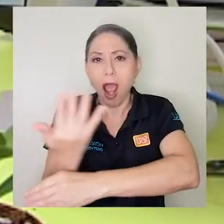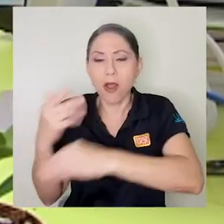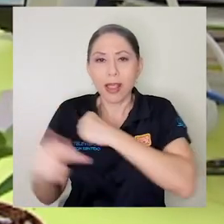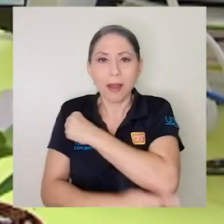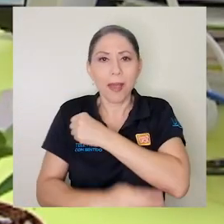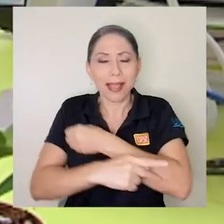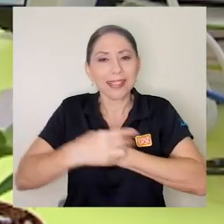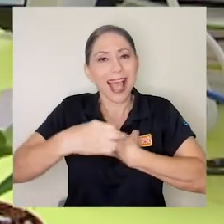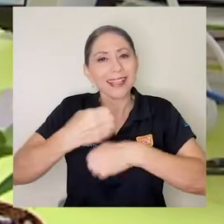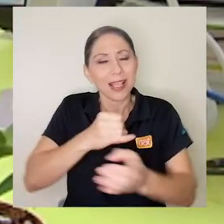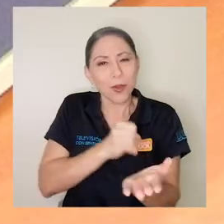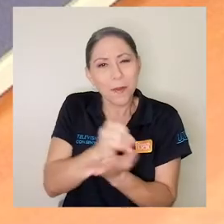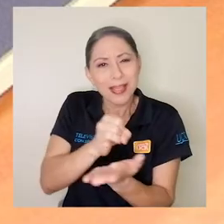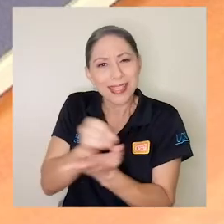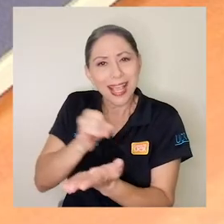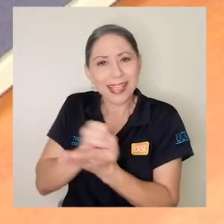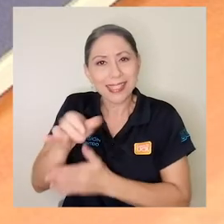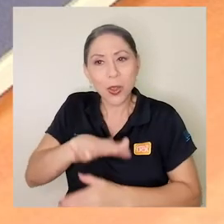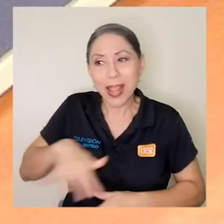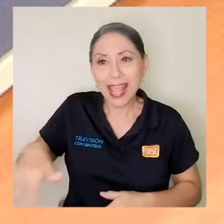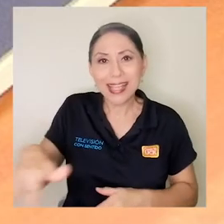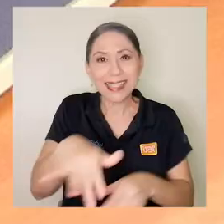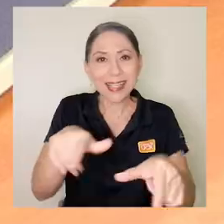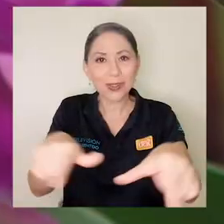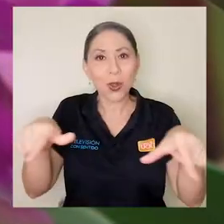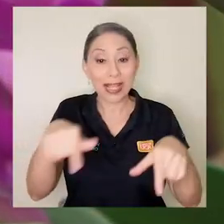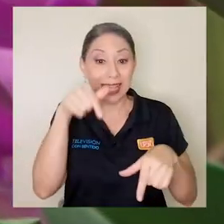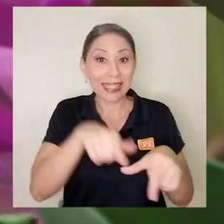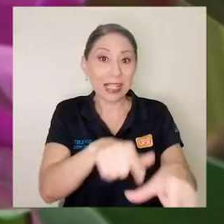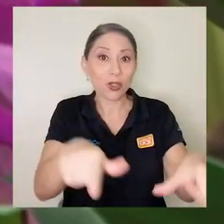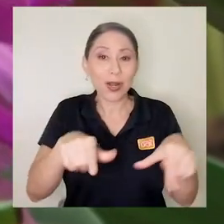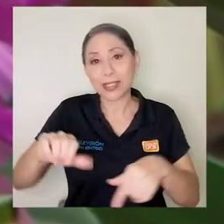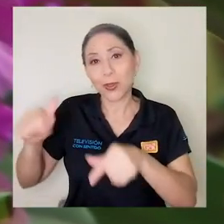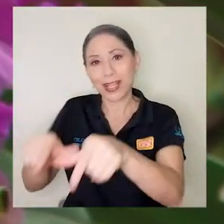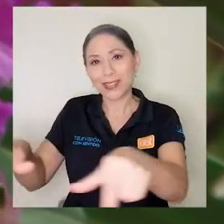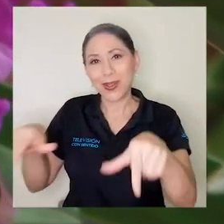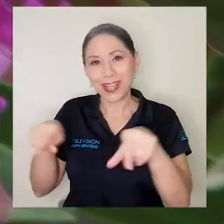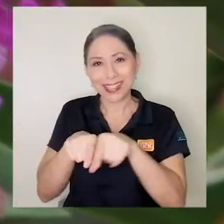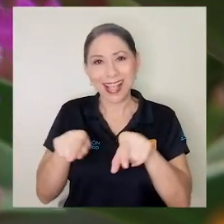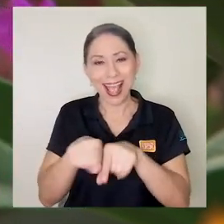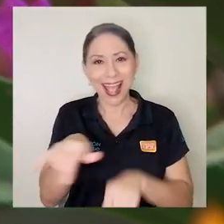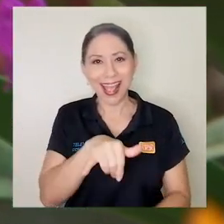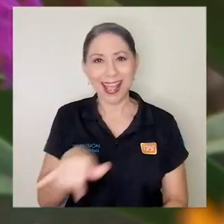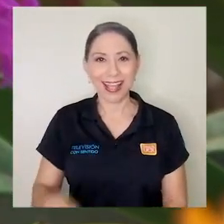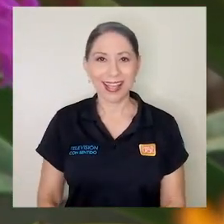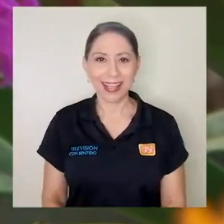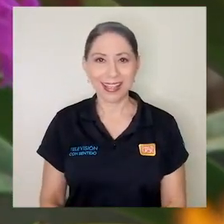haciendo investigación en estas zonas, ¿verdad? En estas y otras zonas.